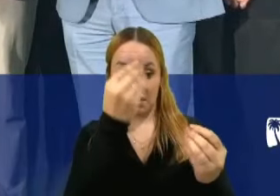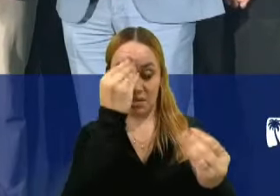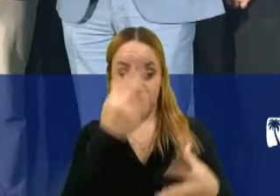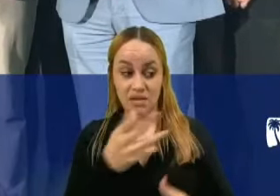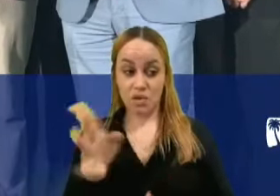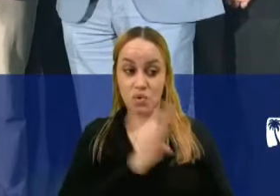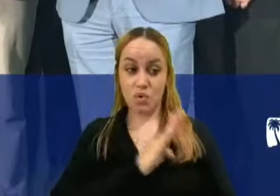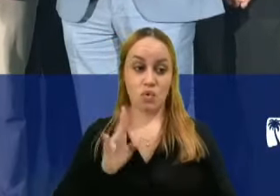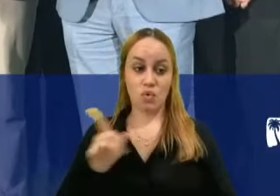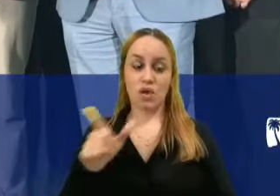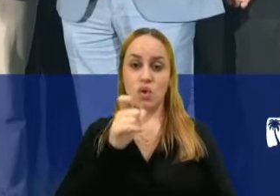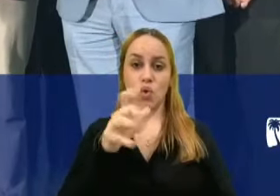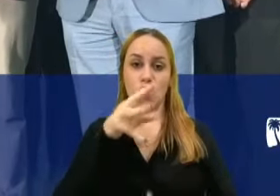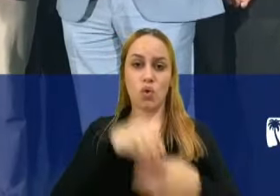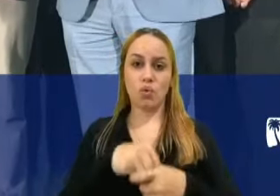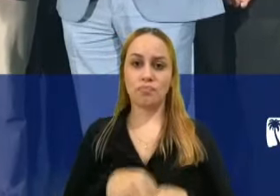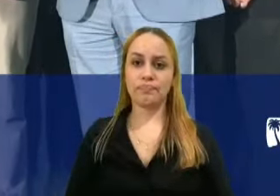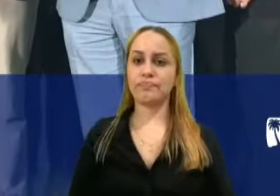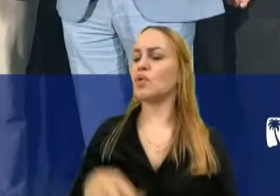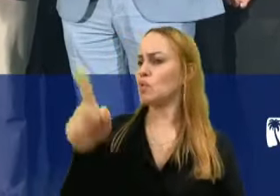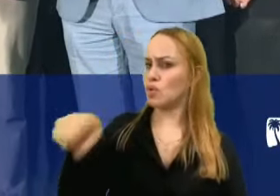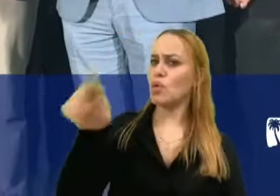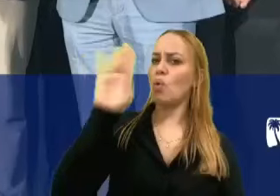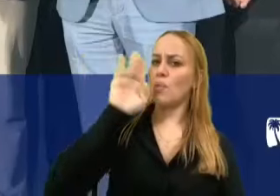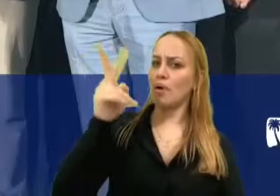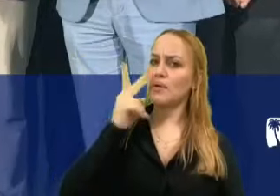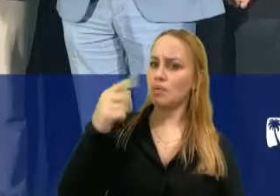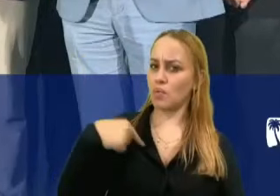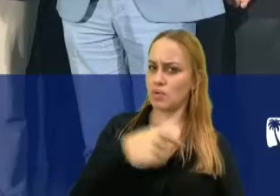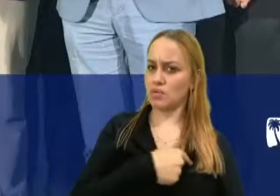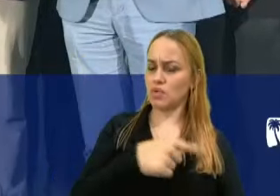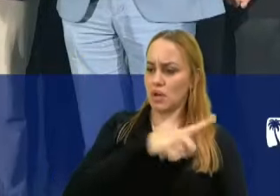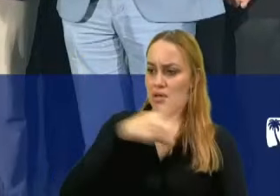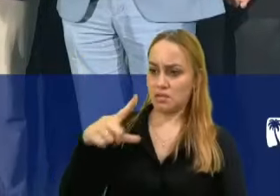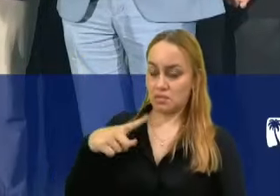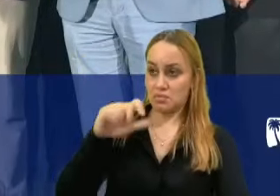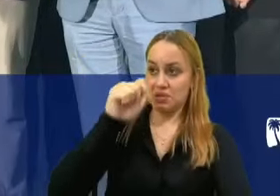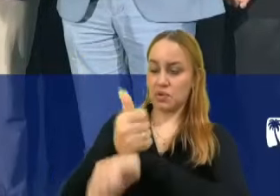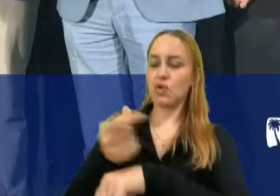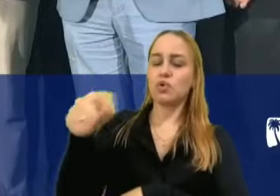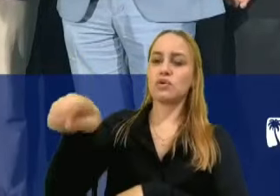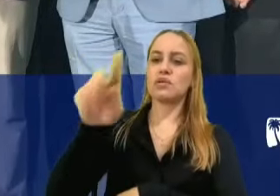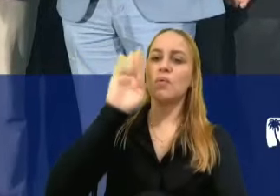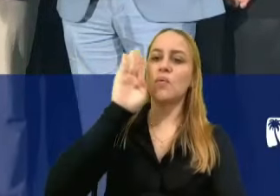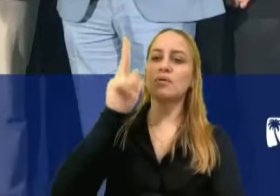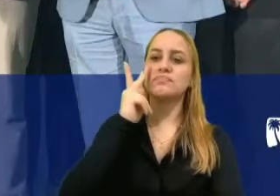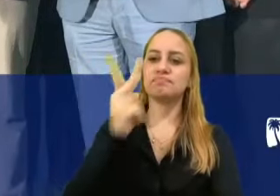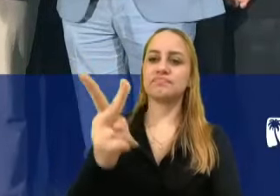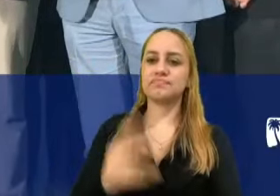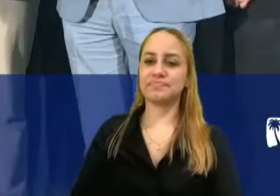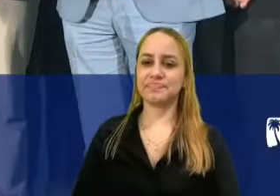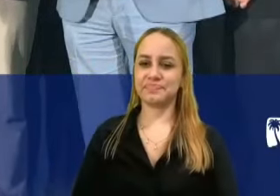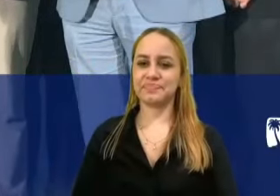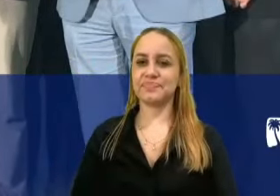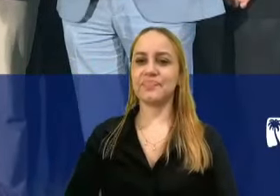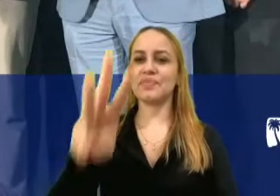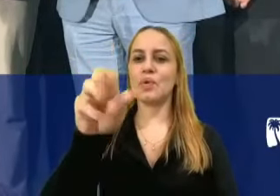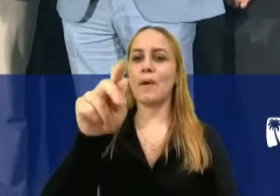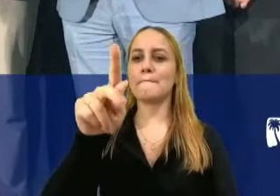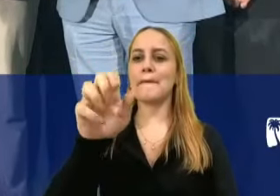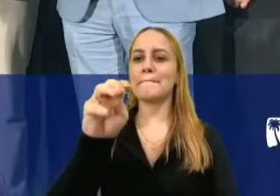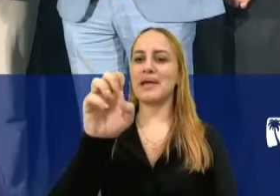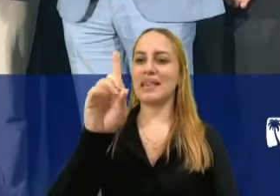electas en este cuerpo legislativo eh Cuántas aproximadamente están siendo evaluadas dentro de esta reunión verdad para convertirse entonces